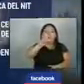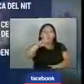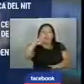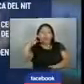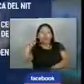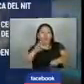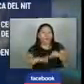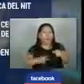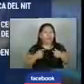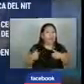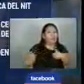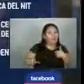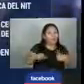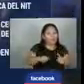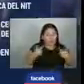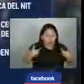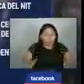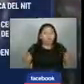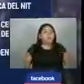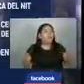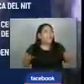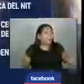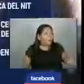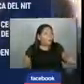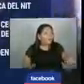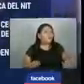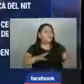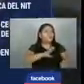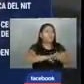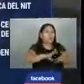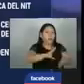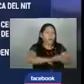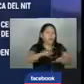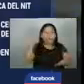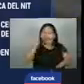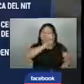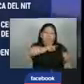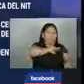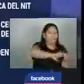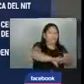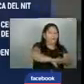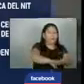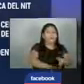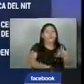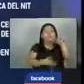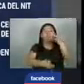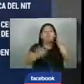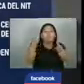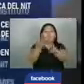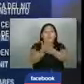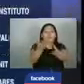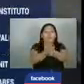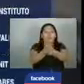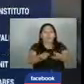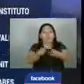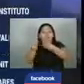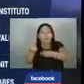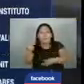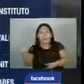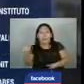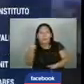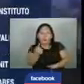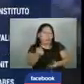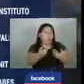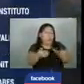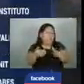dependiendo del porcentaje de incapacidad, y se hará en un pago único. Los documentos a presentar por los beneficiarios